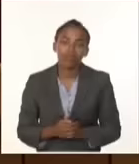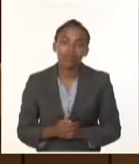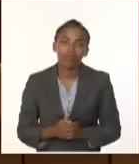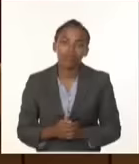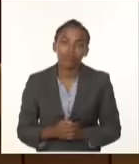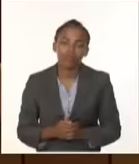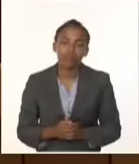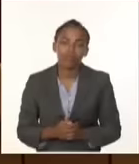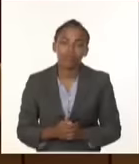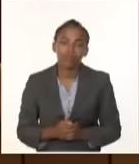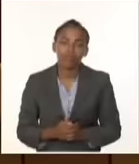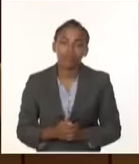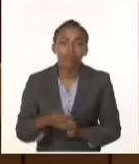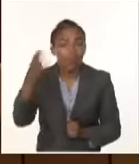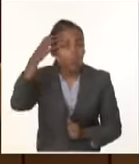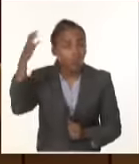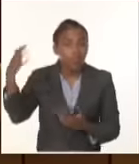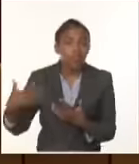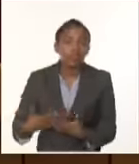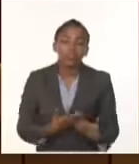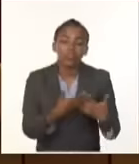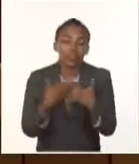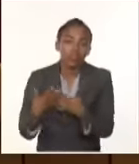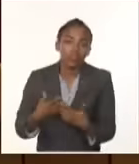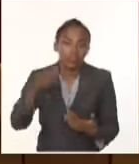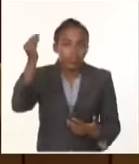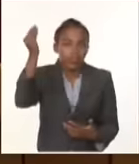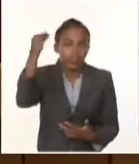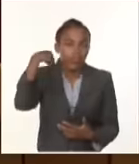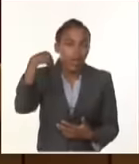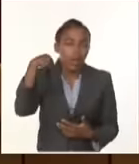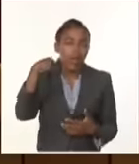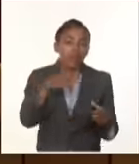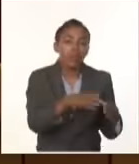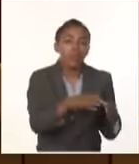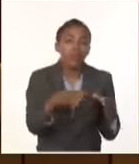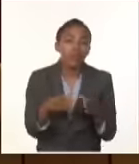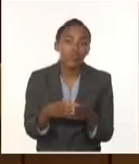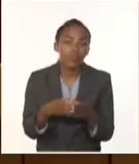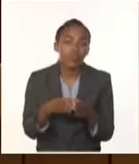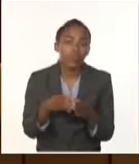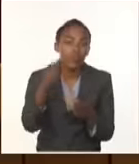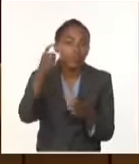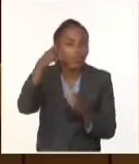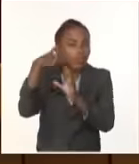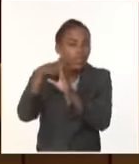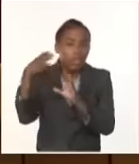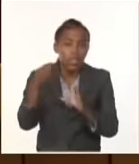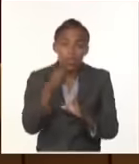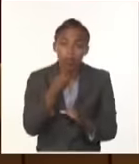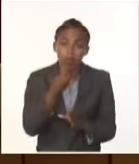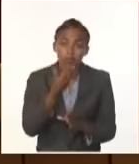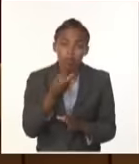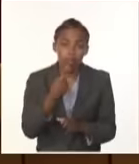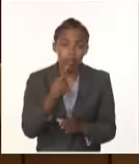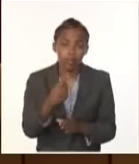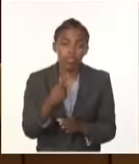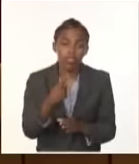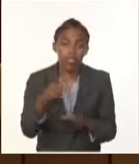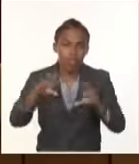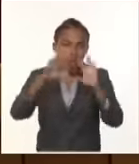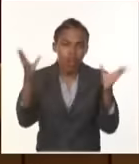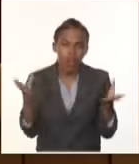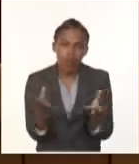El gobierno de Estados Unidos sabe, sus agencias de inteligencia le pueden confirmar y el mundo entero